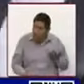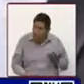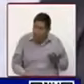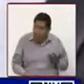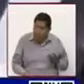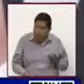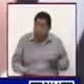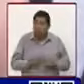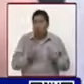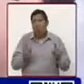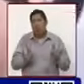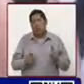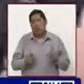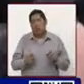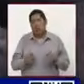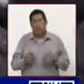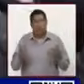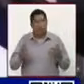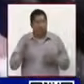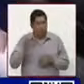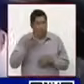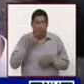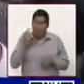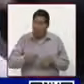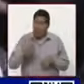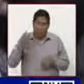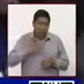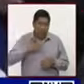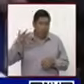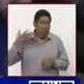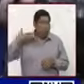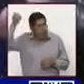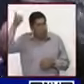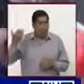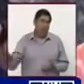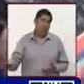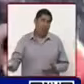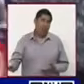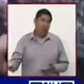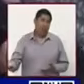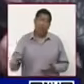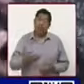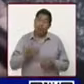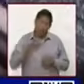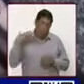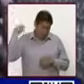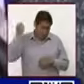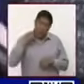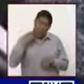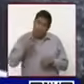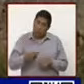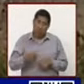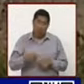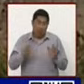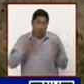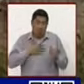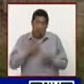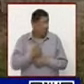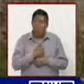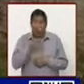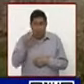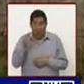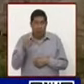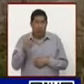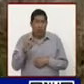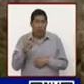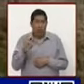hacer chaqueo? Pero es uno, la uno, ese por mi orden de mi patrón. Sí. ¿Su patrón tiene la culpa? Sí, es él, yo nada que veo. ¿Está